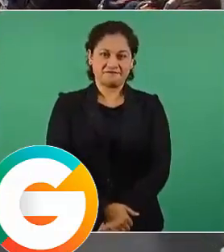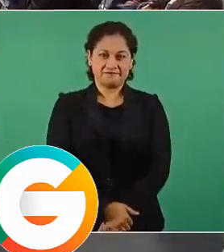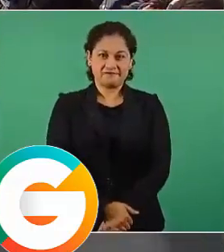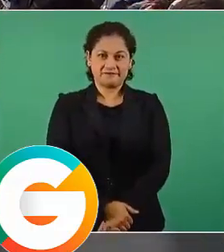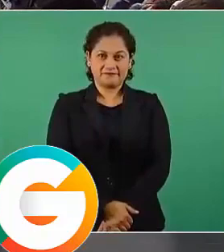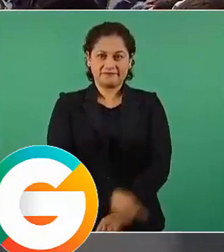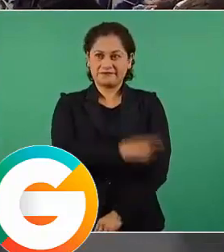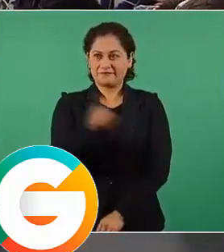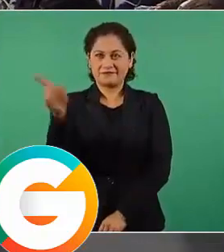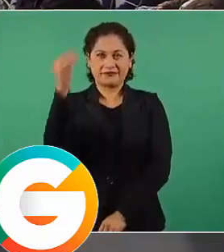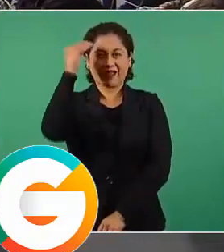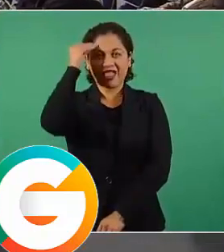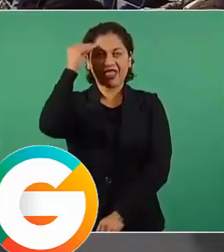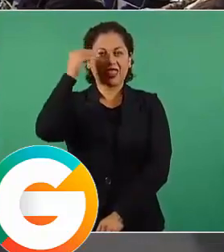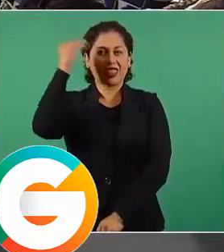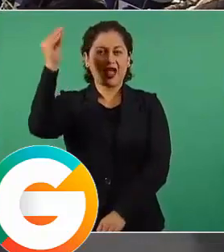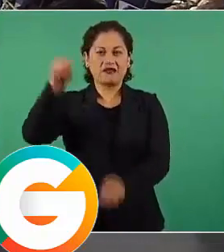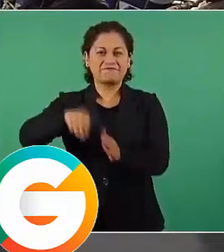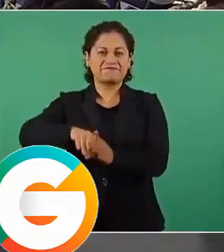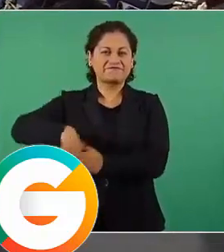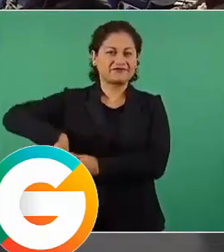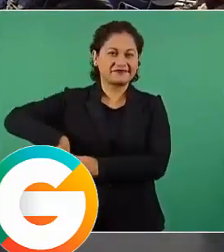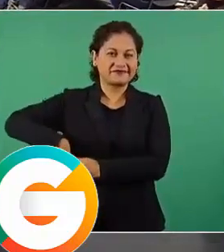que se olvida.